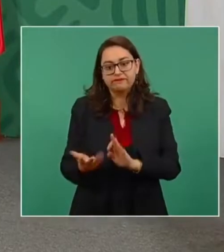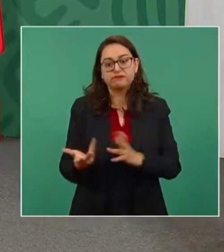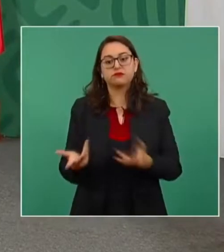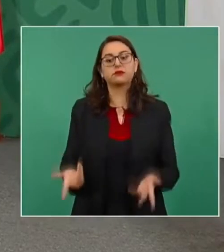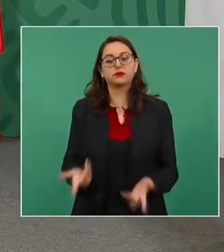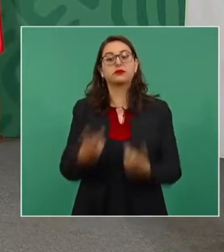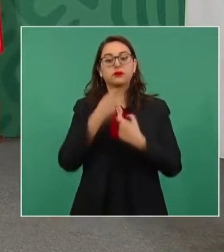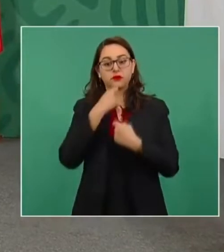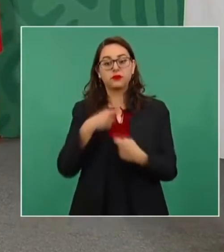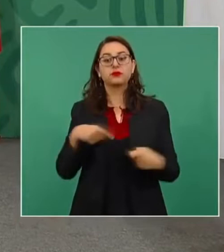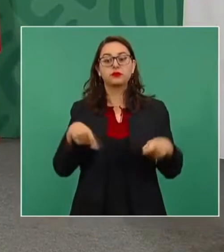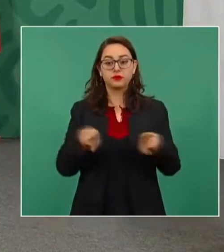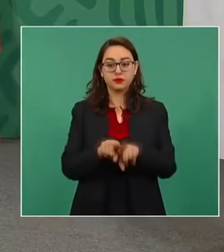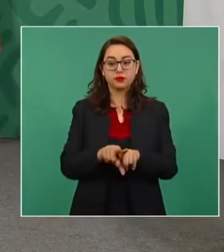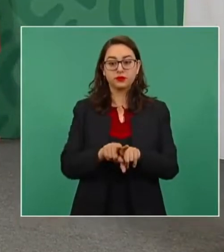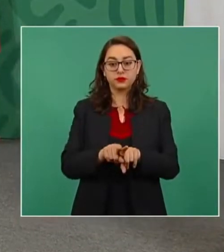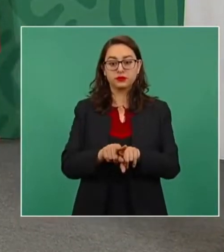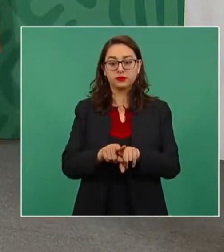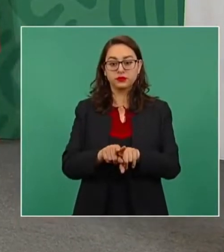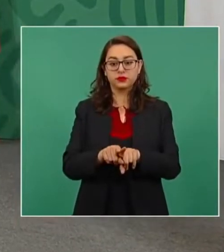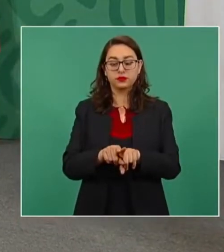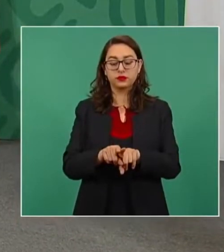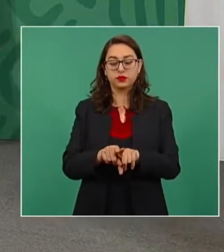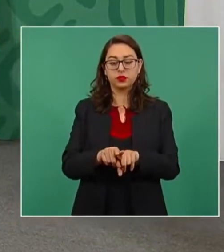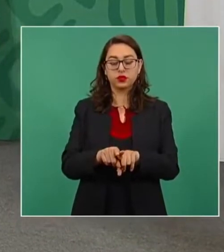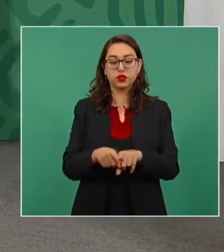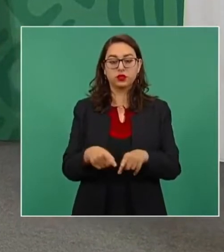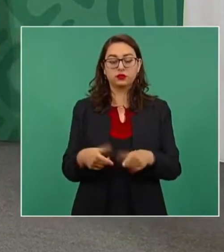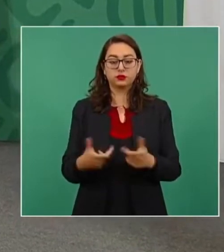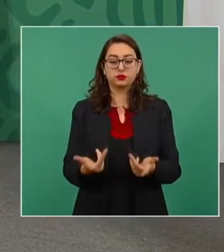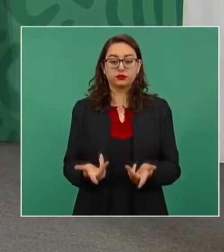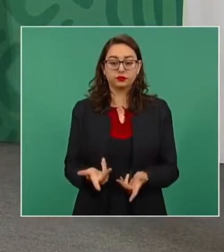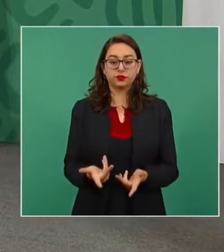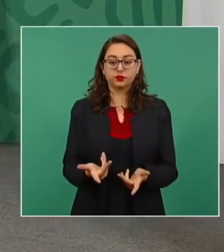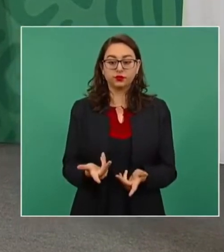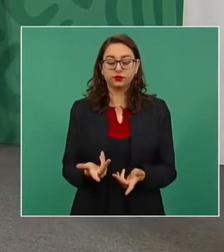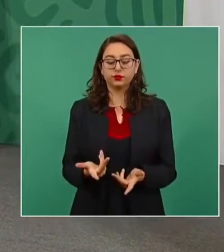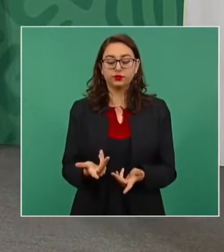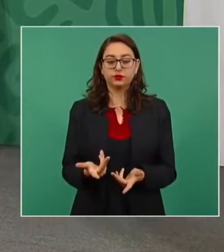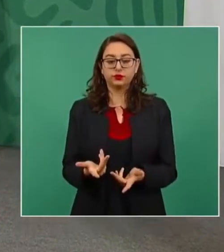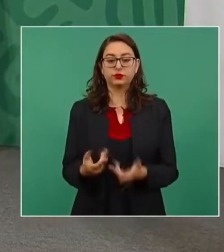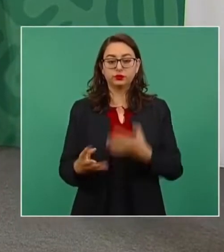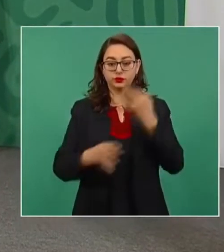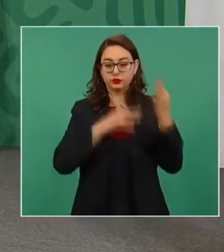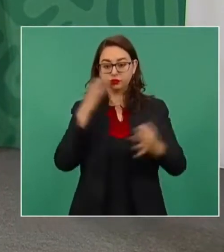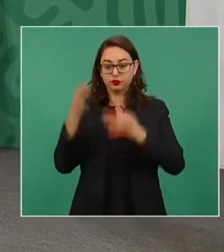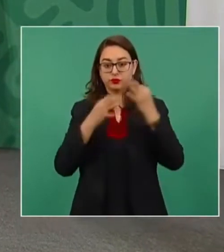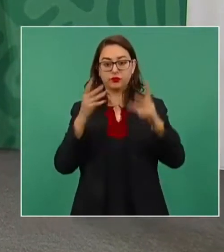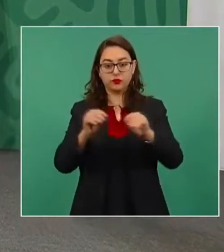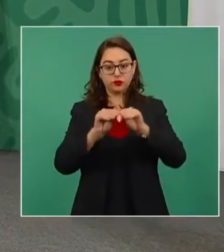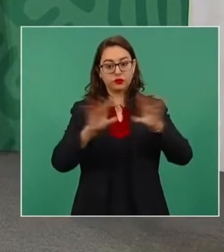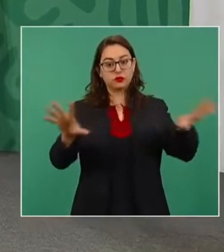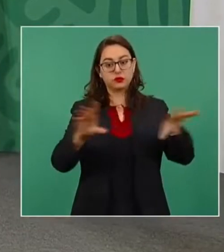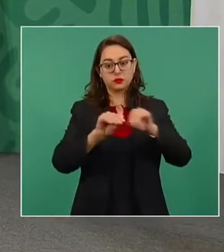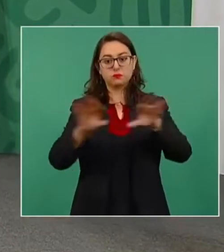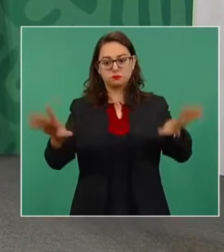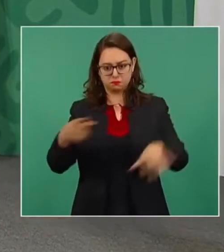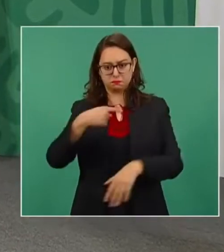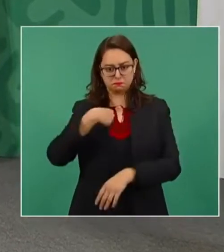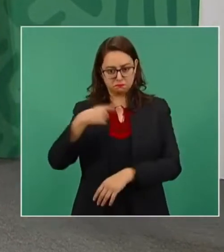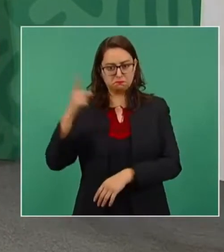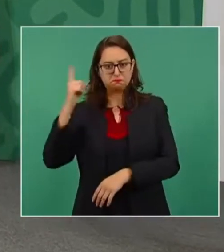Estuve también pendiente de lo que pasaba en el país. No se puede uno